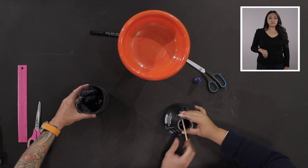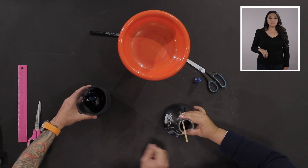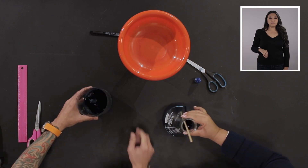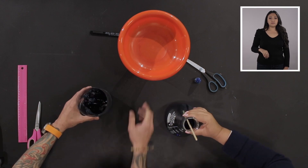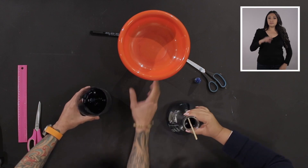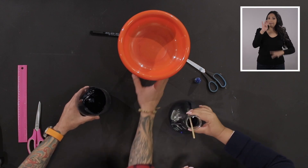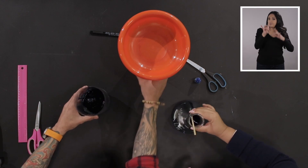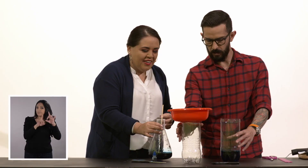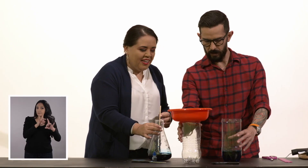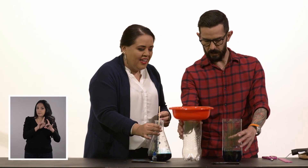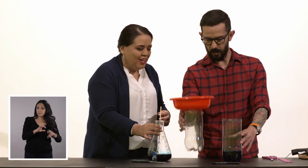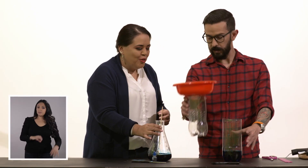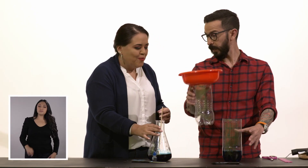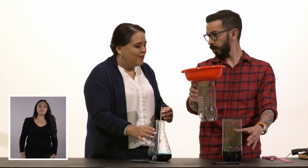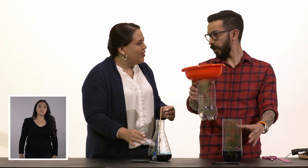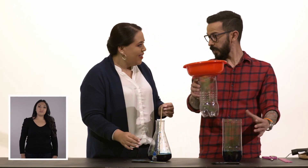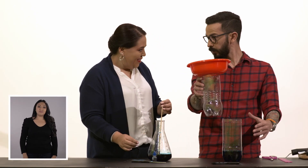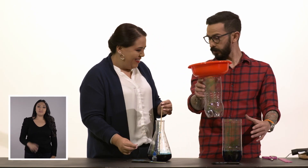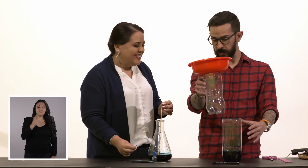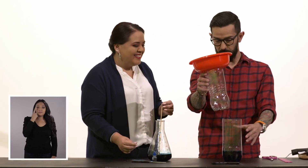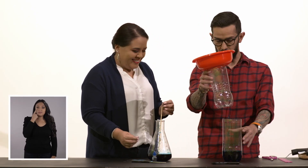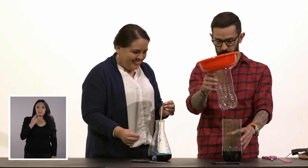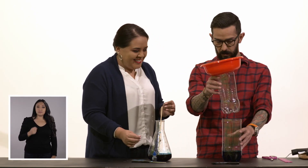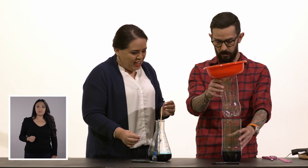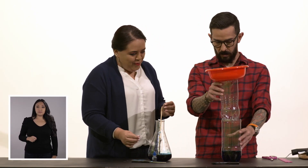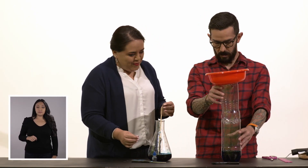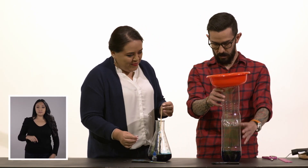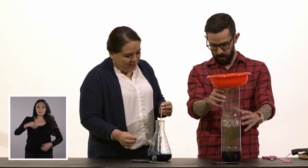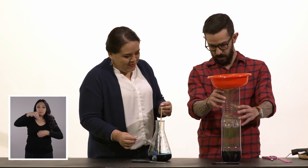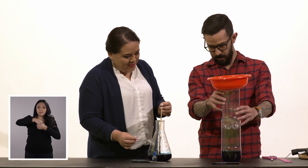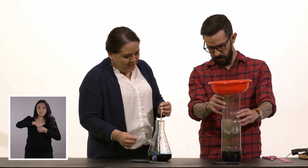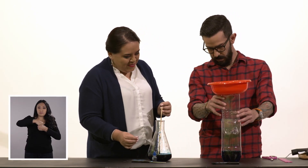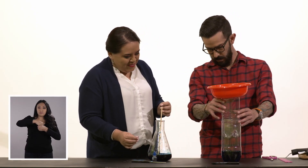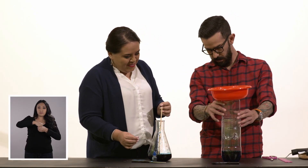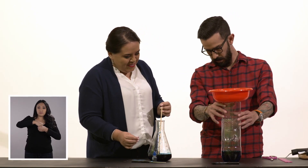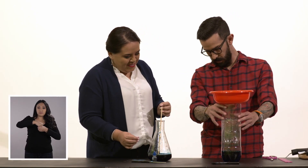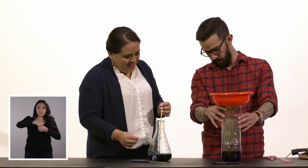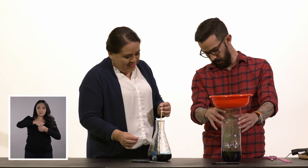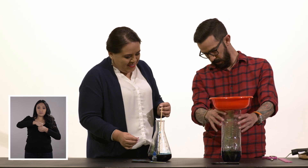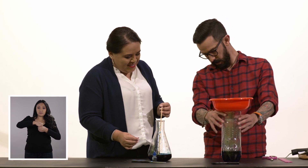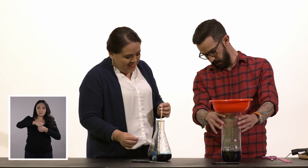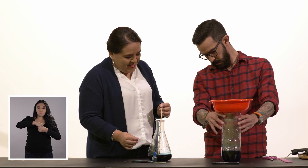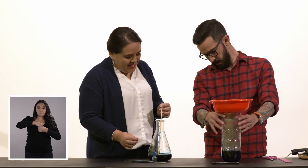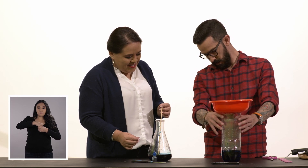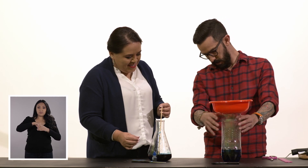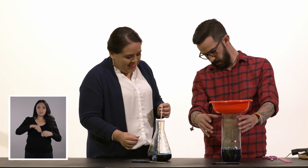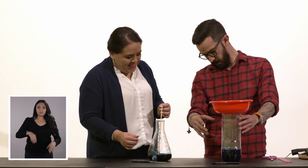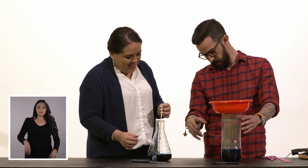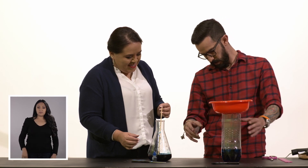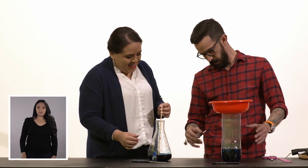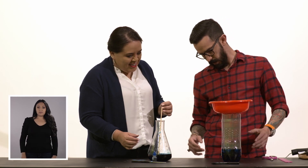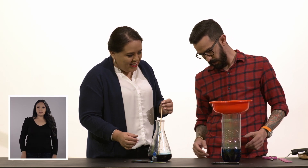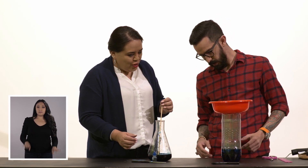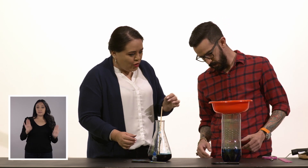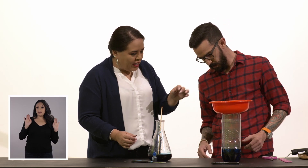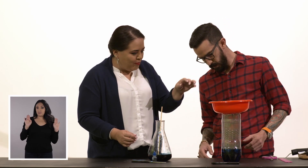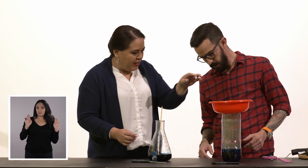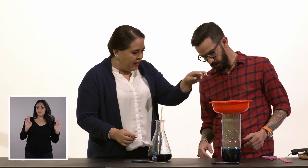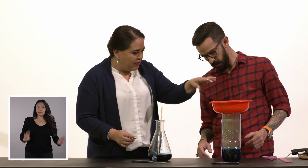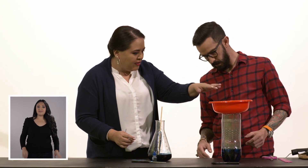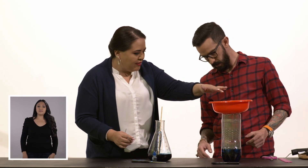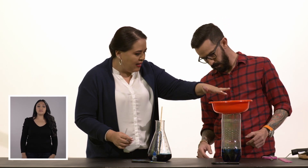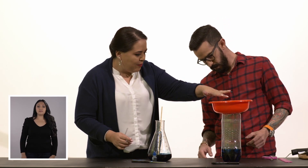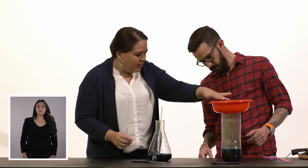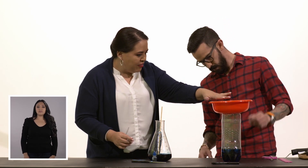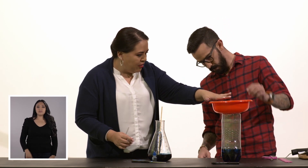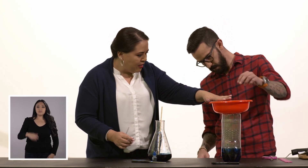Sí, perfecto. Vamos a ver si es que lo trae. Y ahí sí lo ponemos de encima, ¿no es cierto? Sí. Vamos a ver. ¿Ya? Ok,